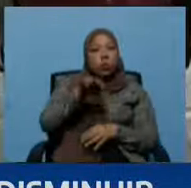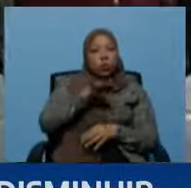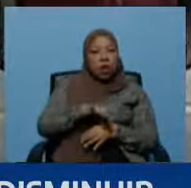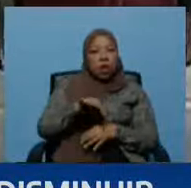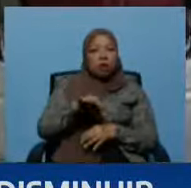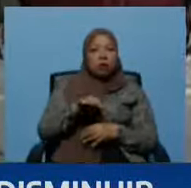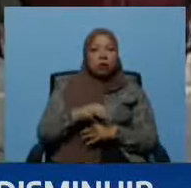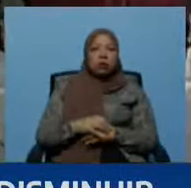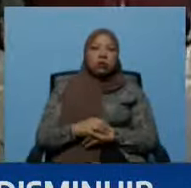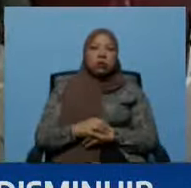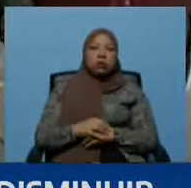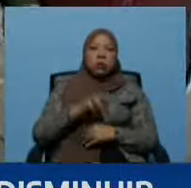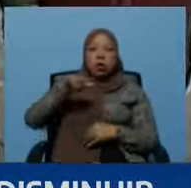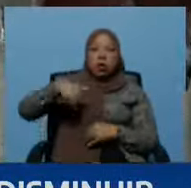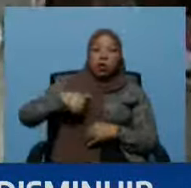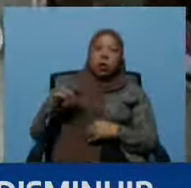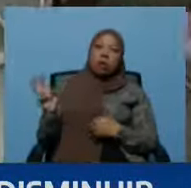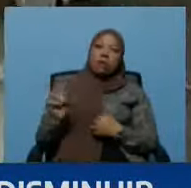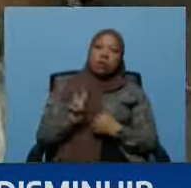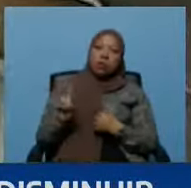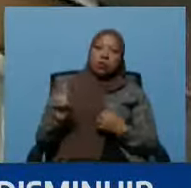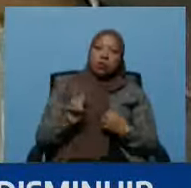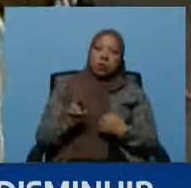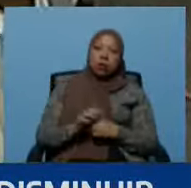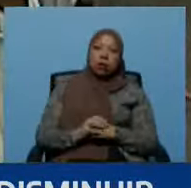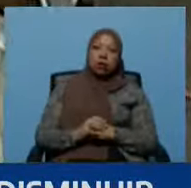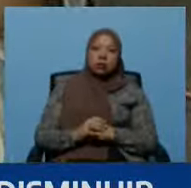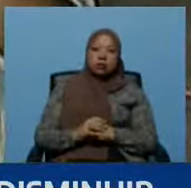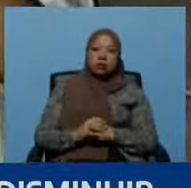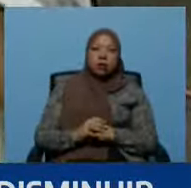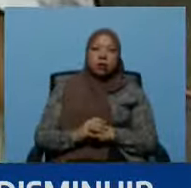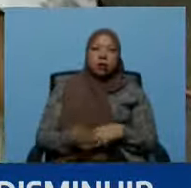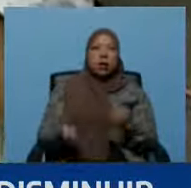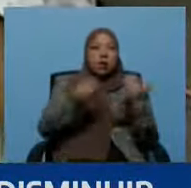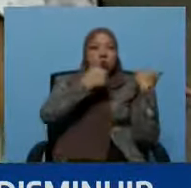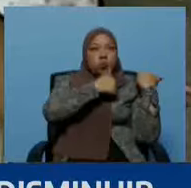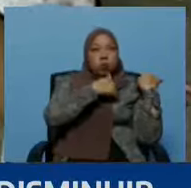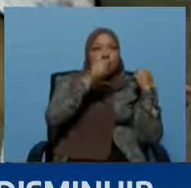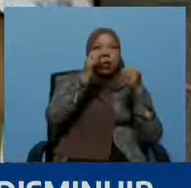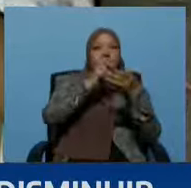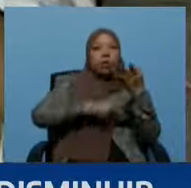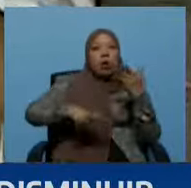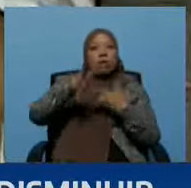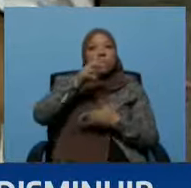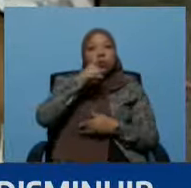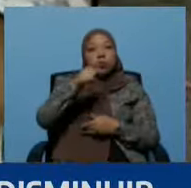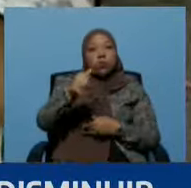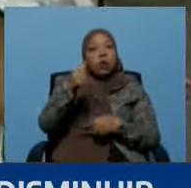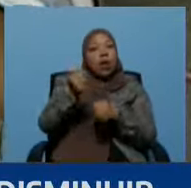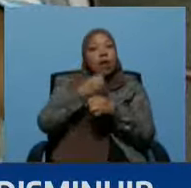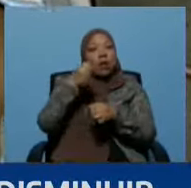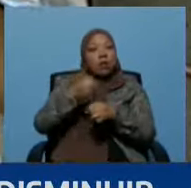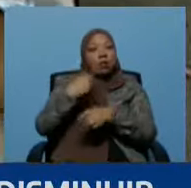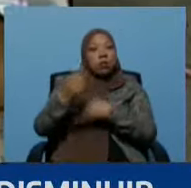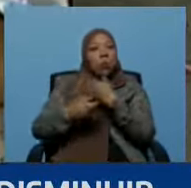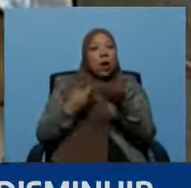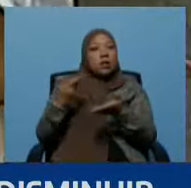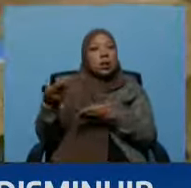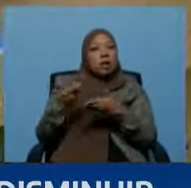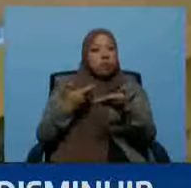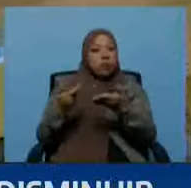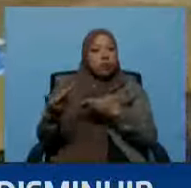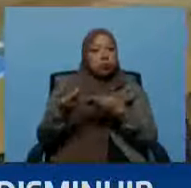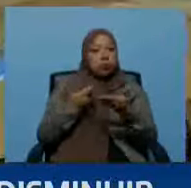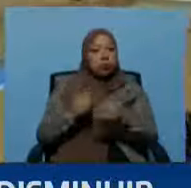de nuestro país. Con las rectorías de la Vicepresidencia Sectoriales de Obras Públicas y Servicios y